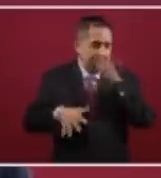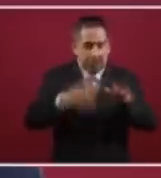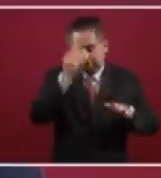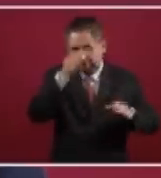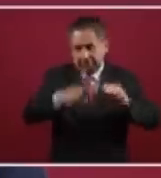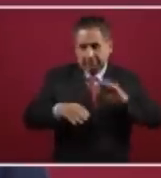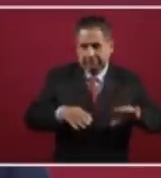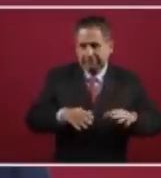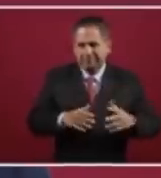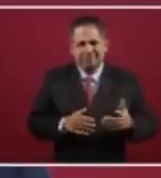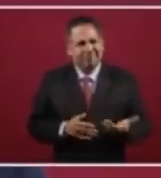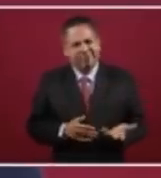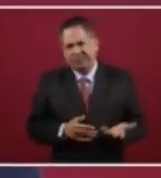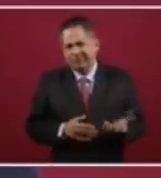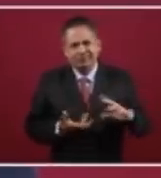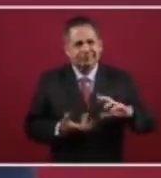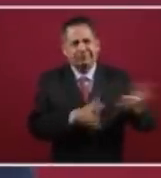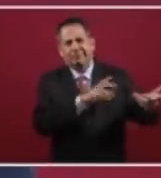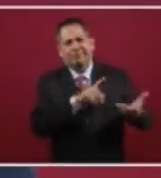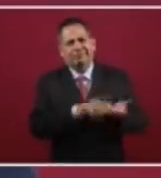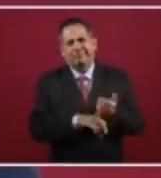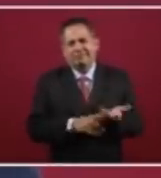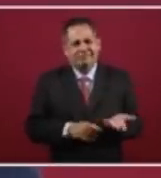y les echan a perder